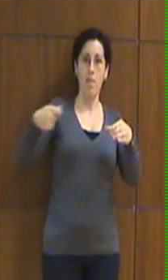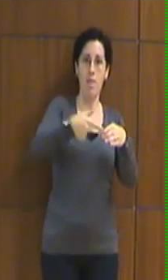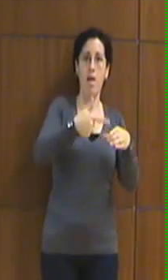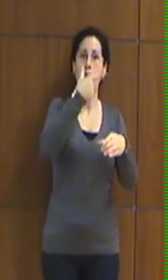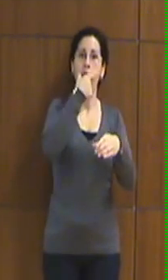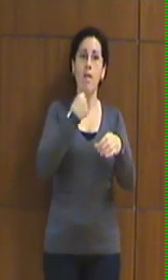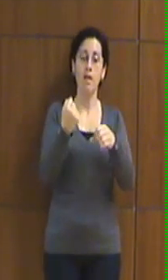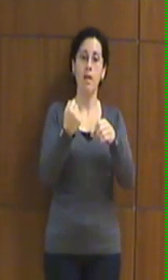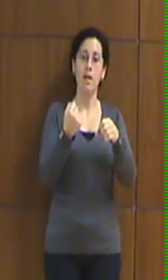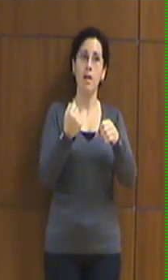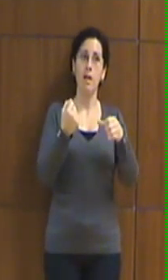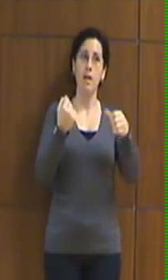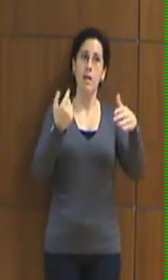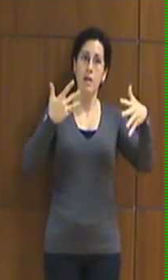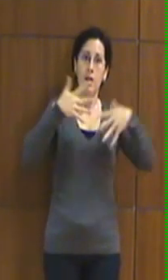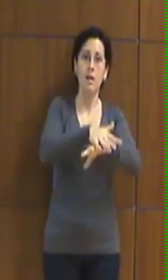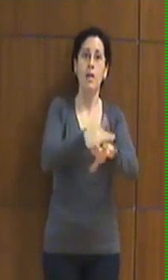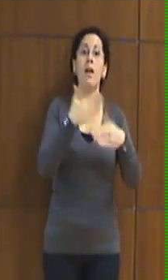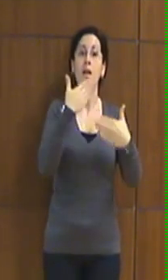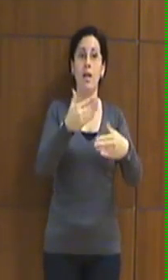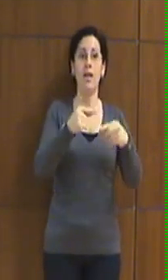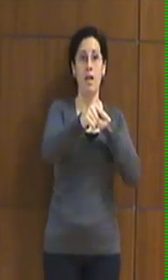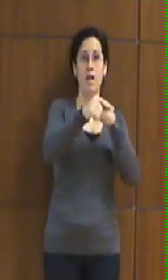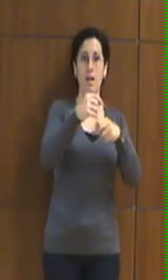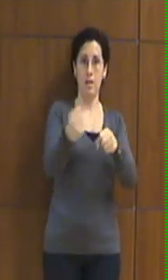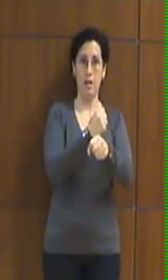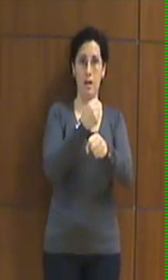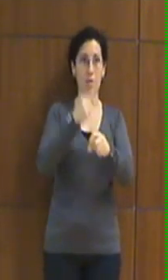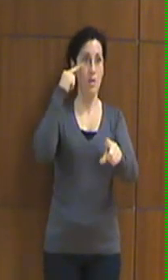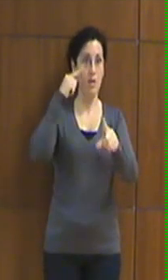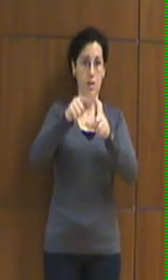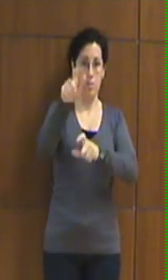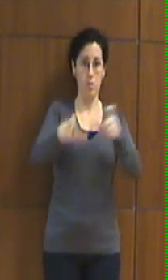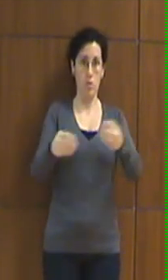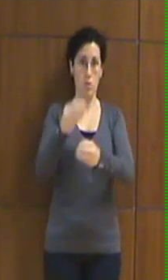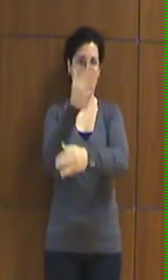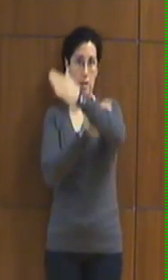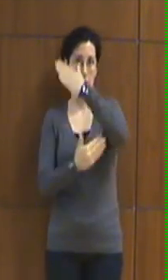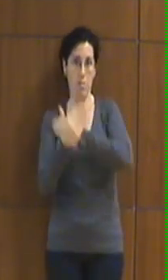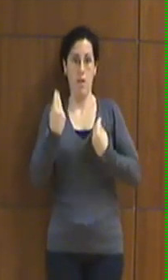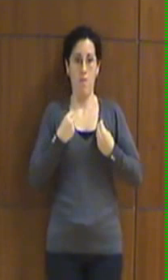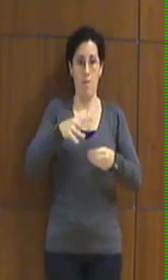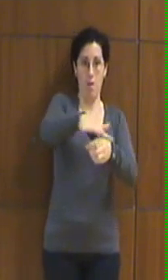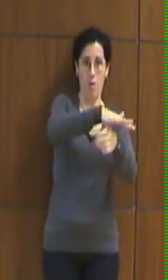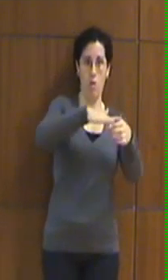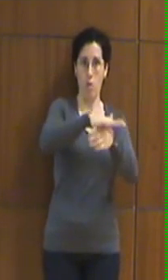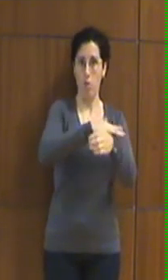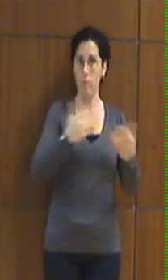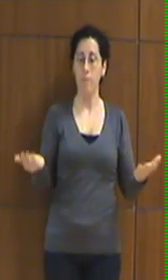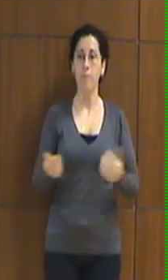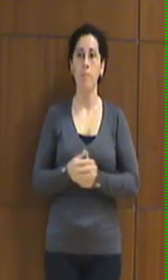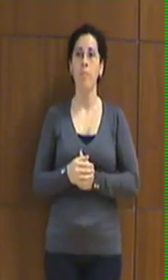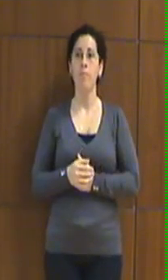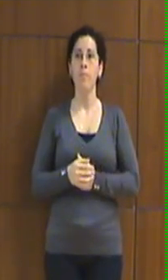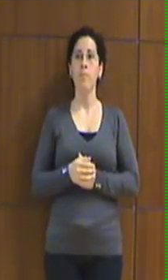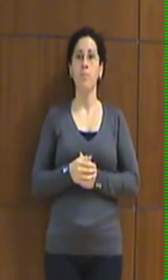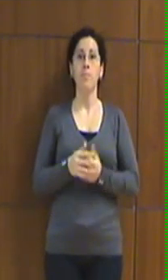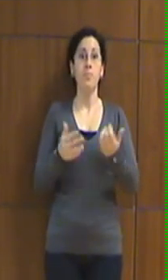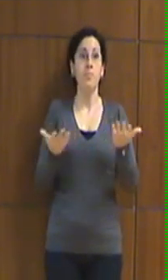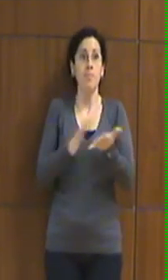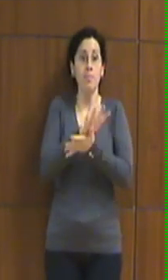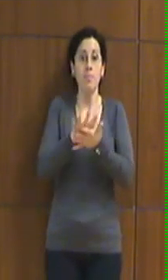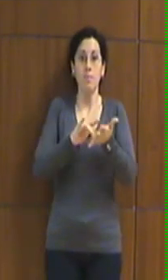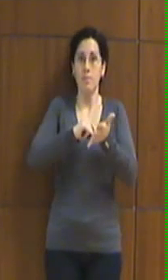través del teletrabajo o la inclusión de personas con discapacidad. Pero no solo eso, es decir, estamos hablando de tecnología, estamos en CENTAC, ¿no?